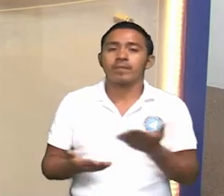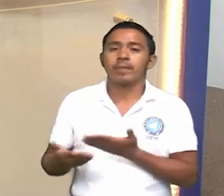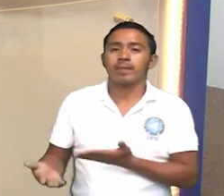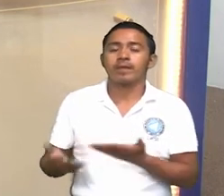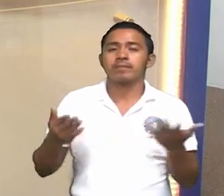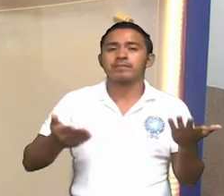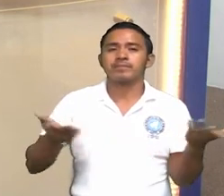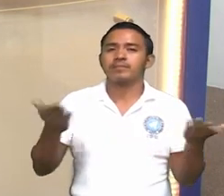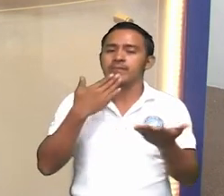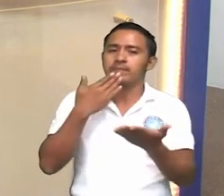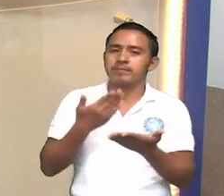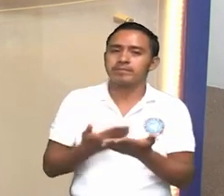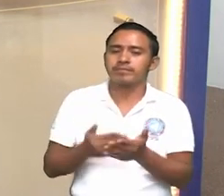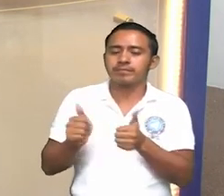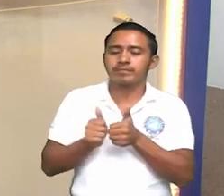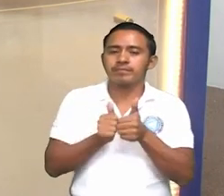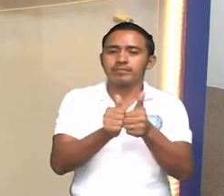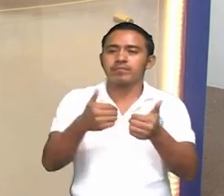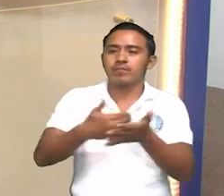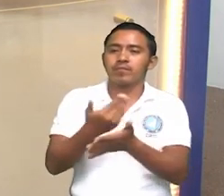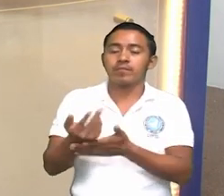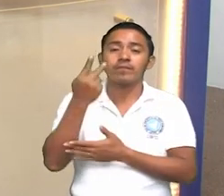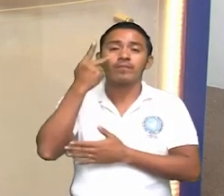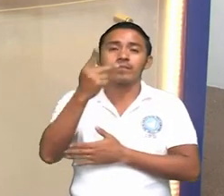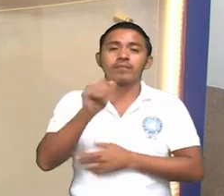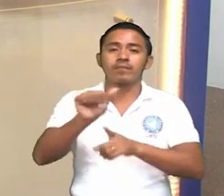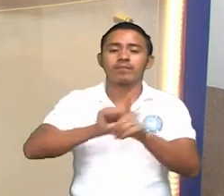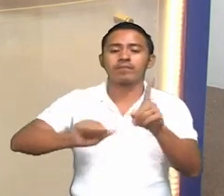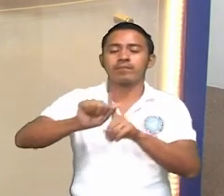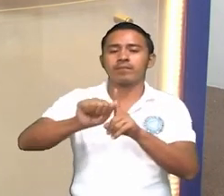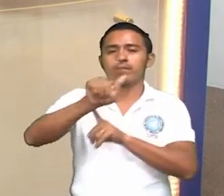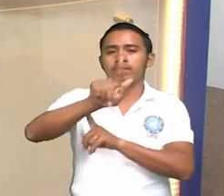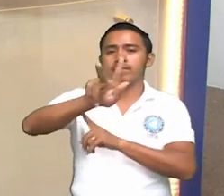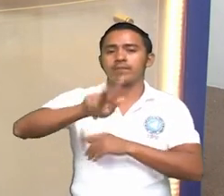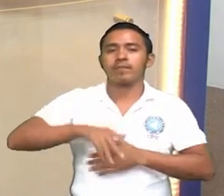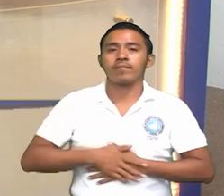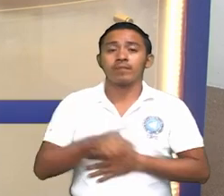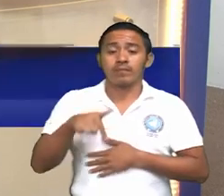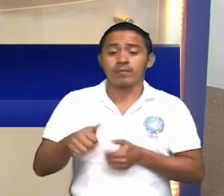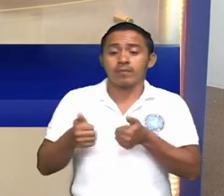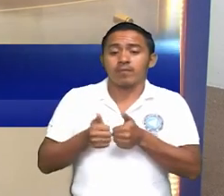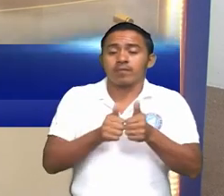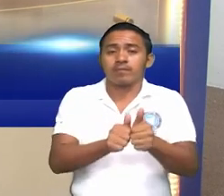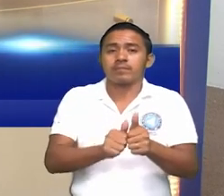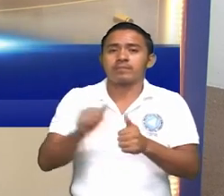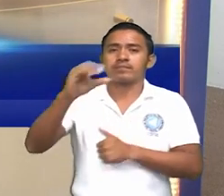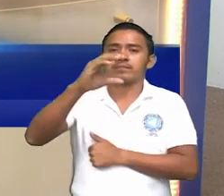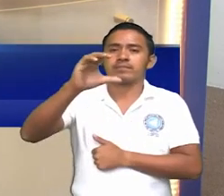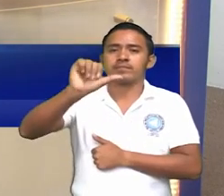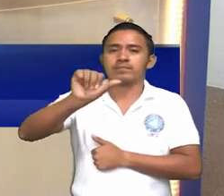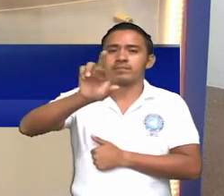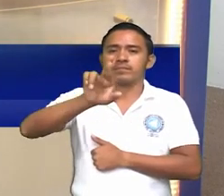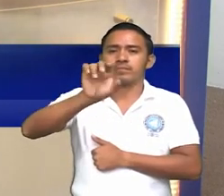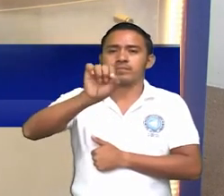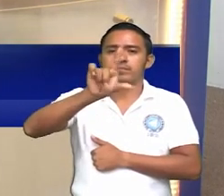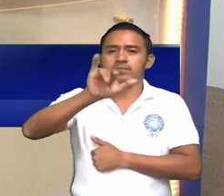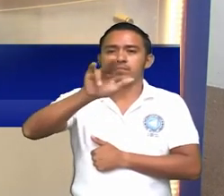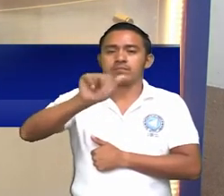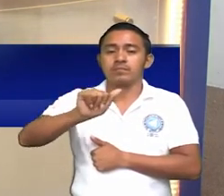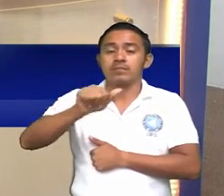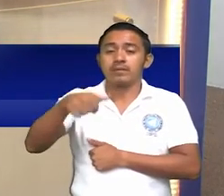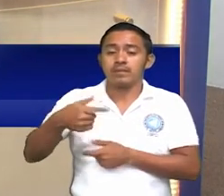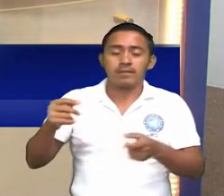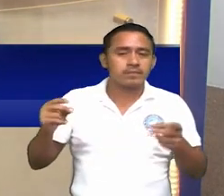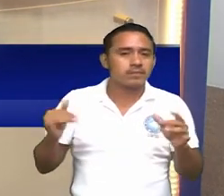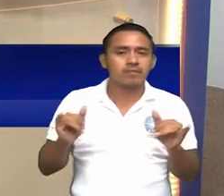Bienvenidos, gracias por acompañarnos en una nueva edición de Noticias Asamblea TV. Les acompaña Carolina Mayorga y de inmediato iniciamos